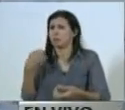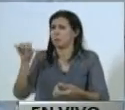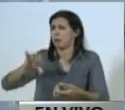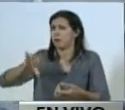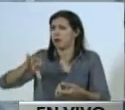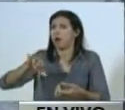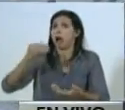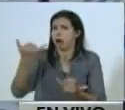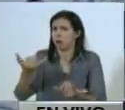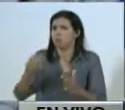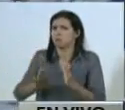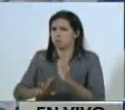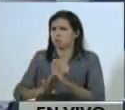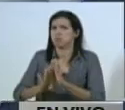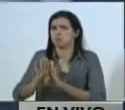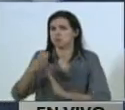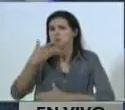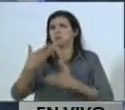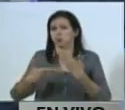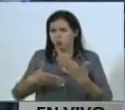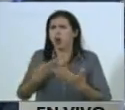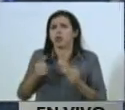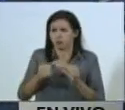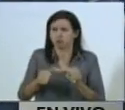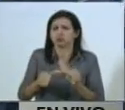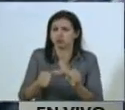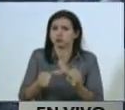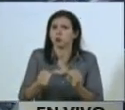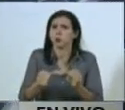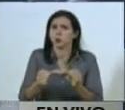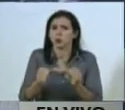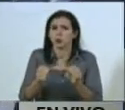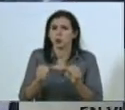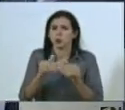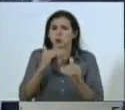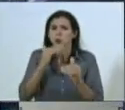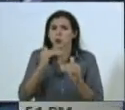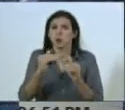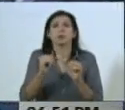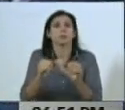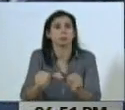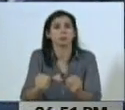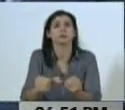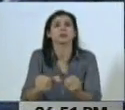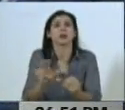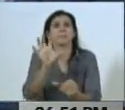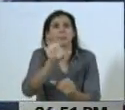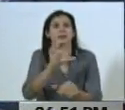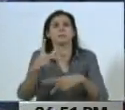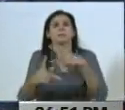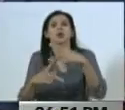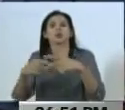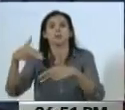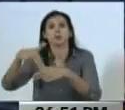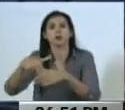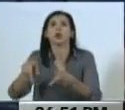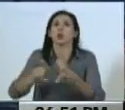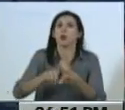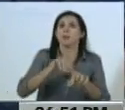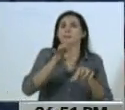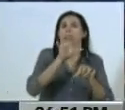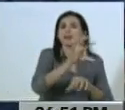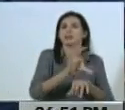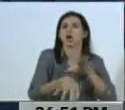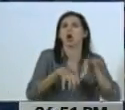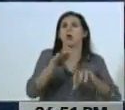podrá ser restaurada y mantenida de manera sustentable tanto para los países productores como los